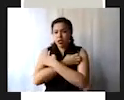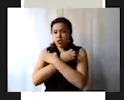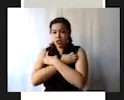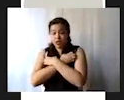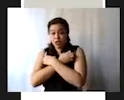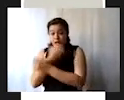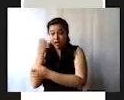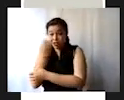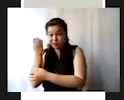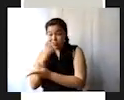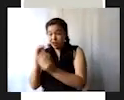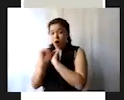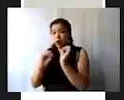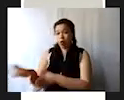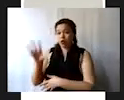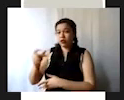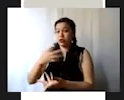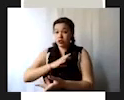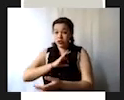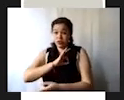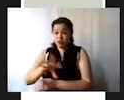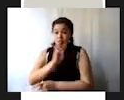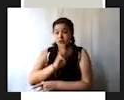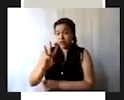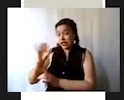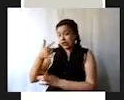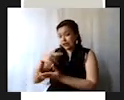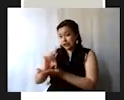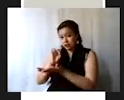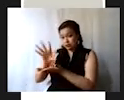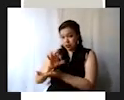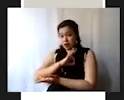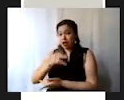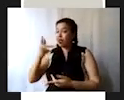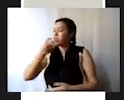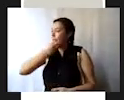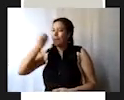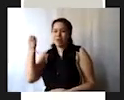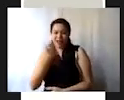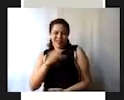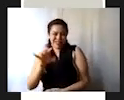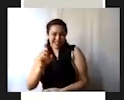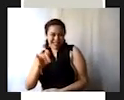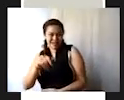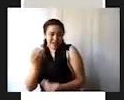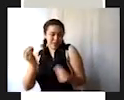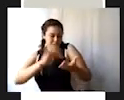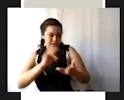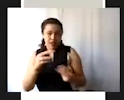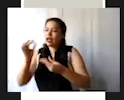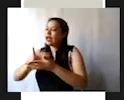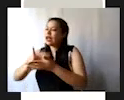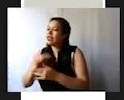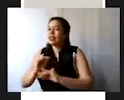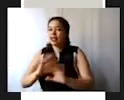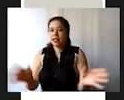Súper, muy bien. Pues si puedes compartirnos los links por acá en el chat, estaría súper, Isabel. Sí, muchas claro, gracias. Gracias